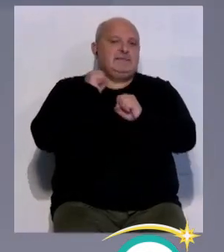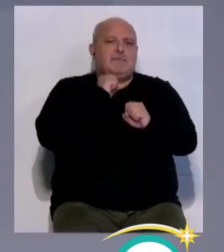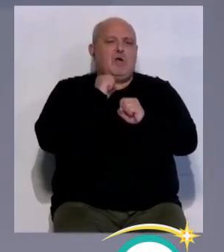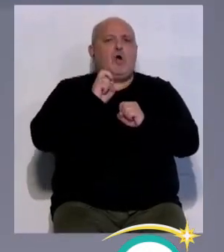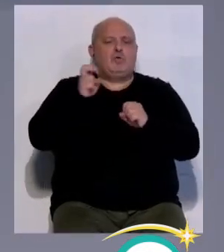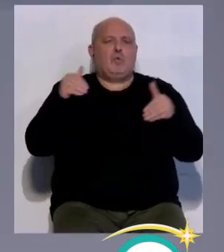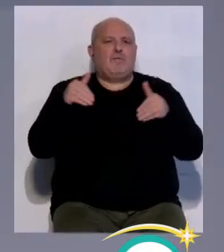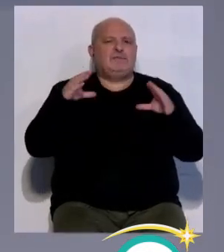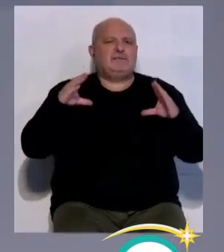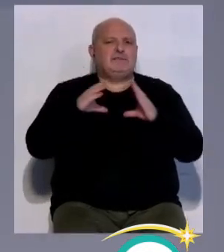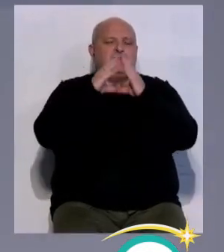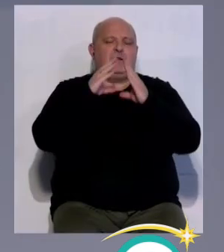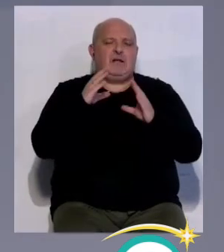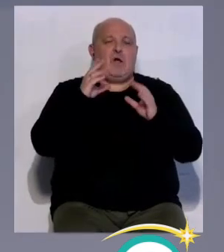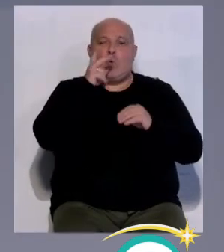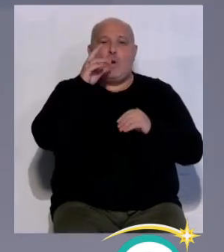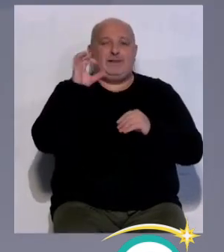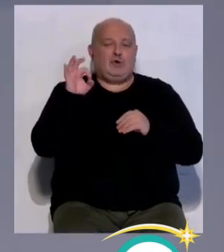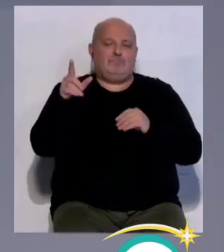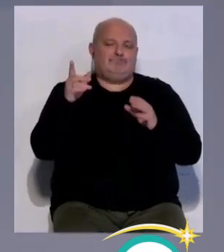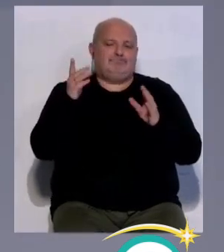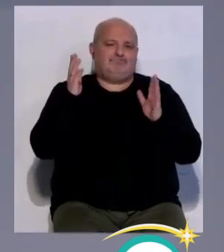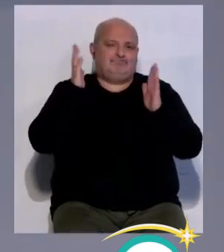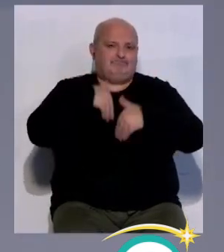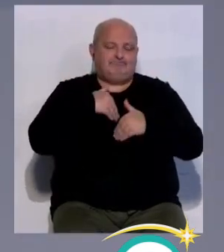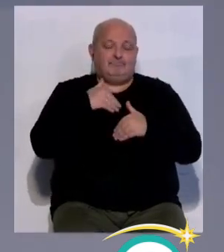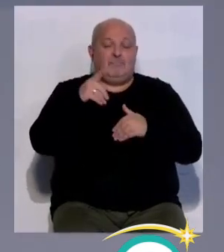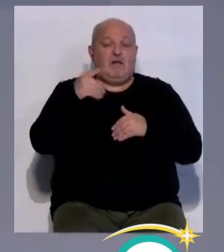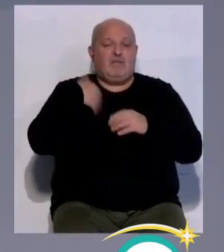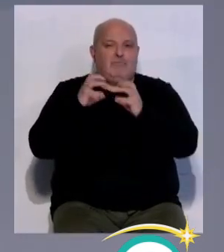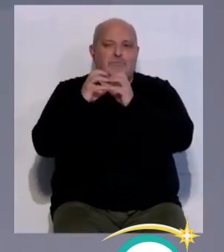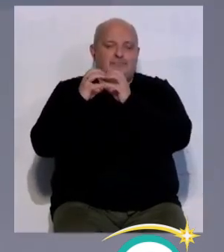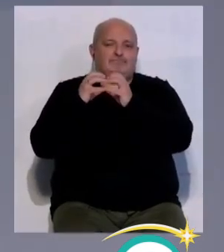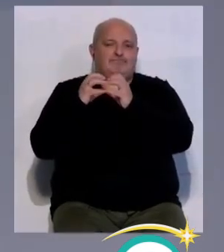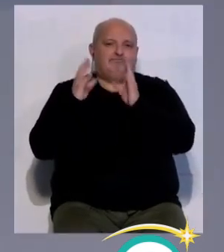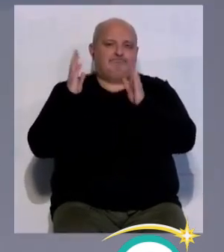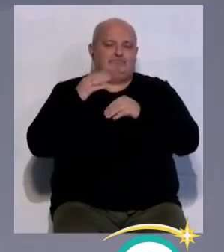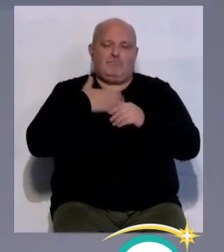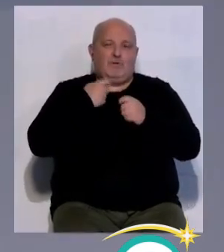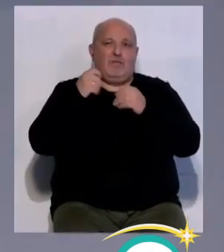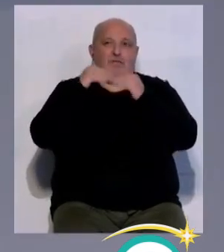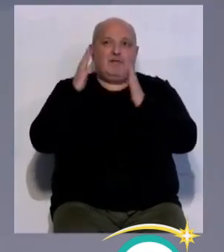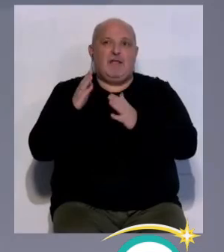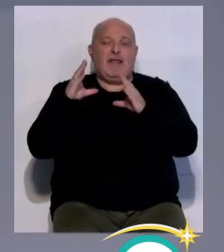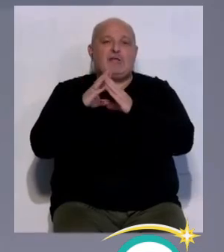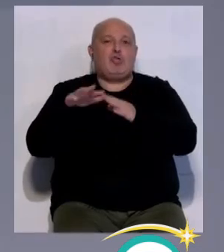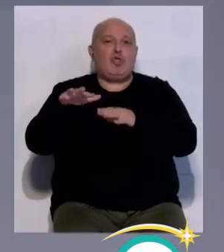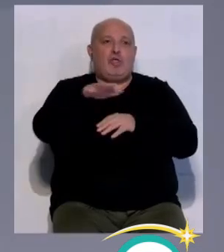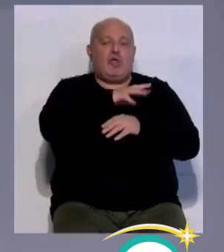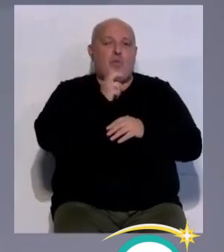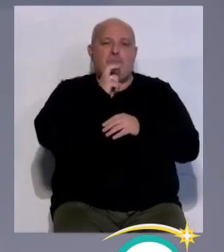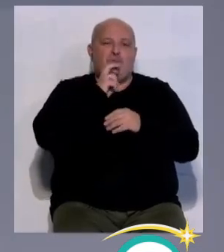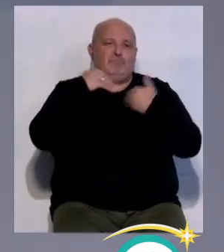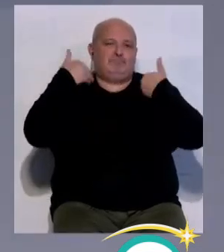otro Jueves Santo sin oración en el huerto en procesión. La hermandad continúa sin sede a la espera de que el obispo